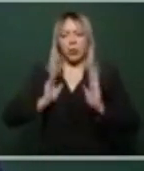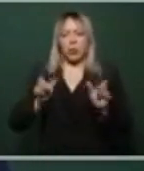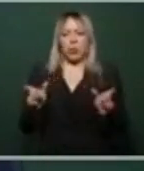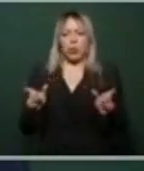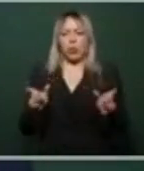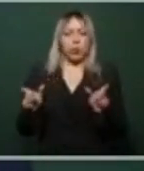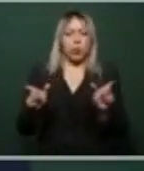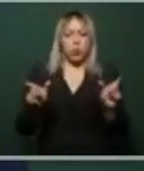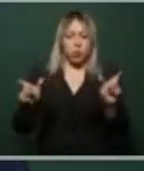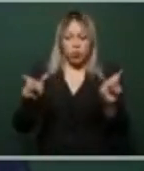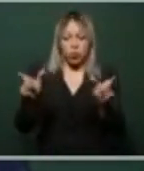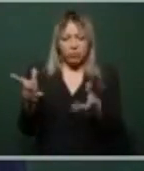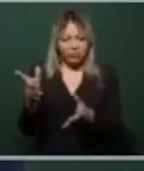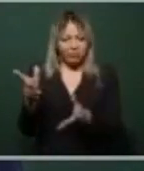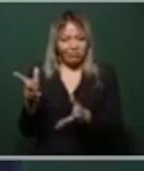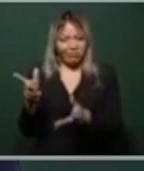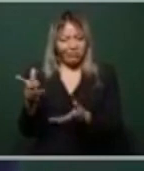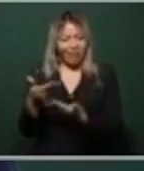por